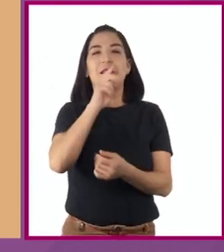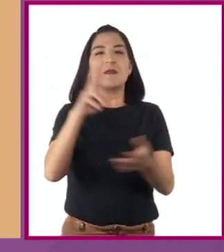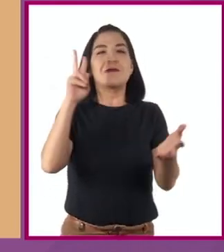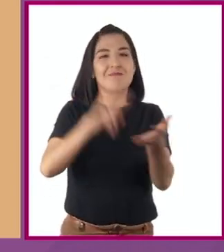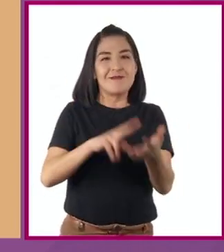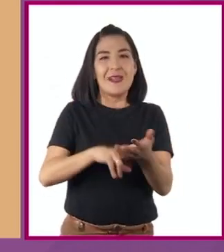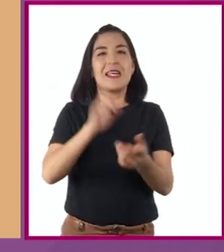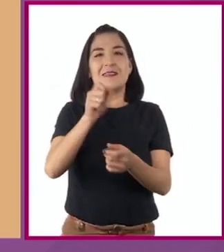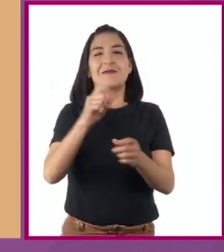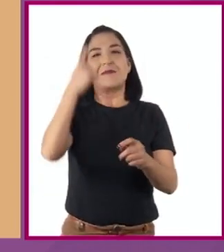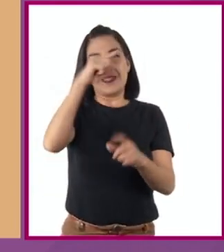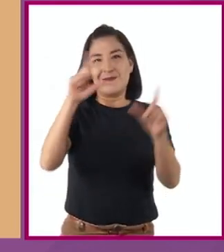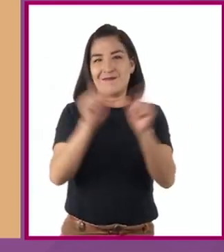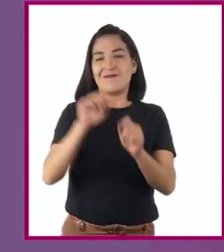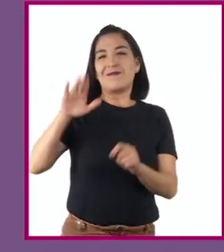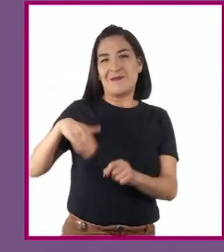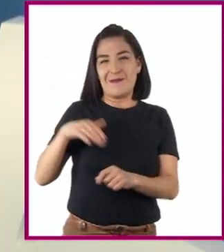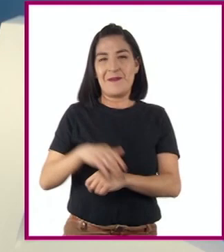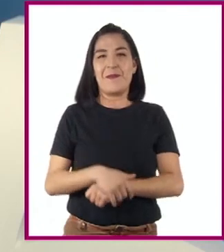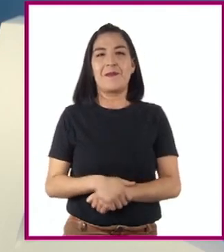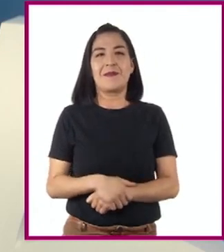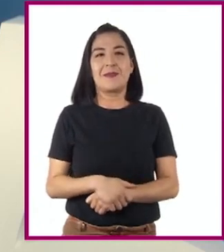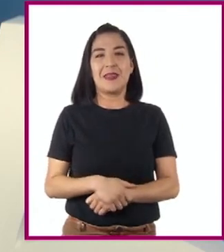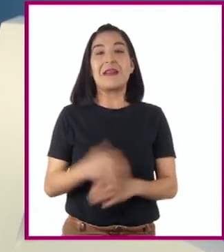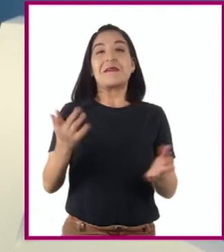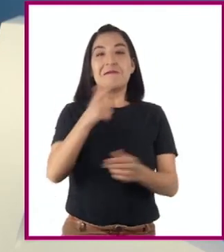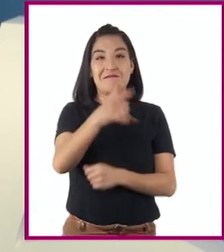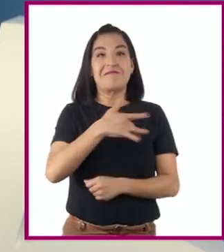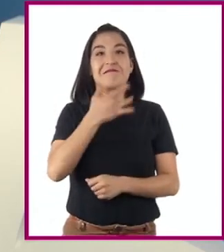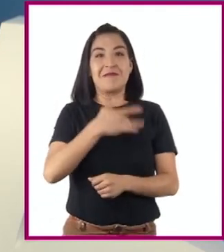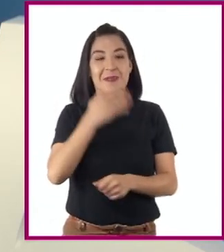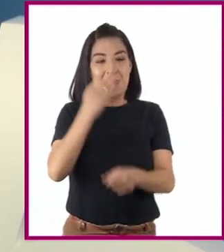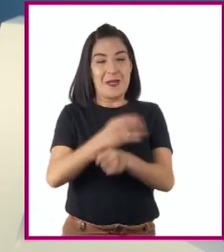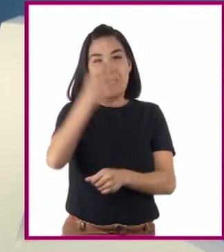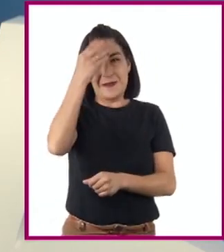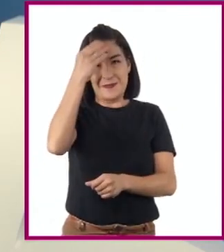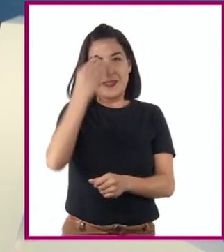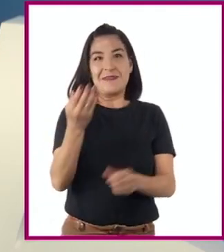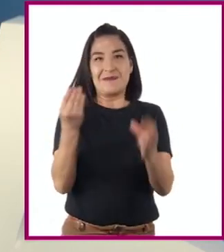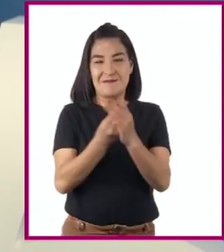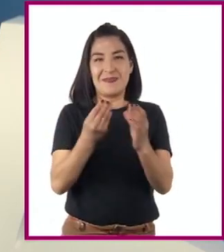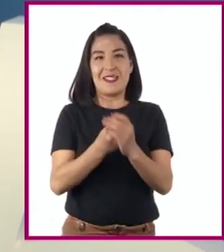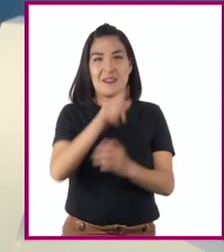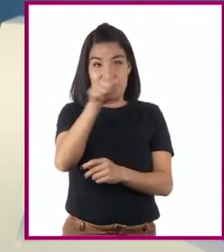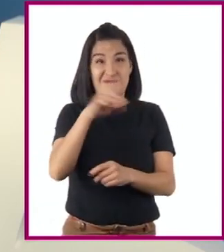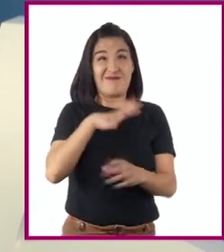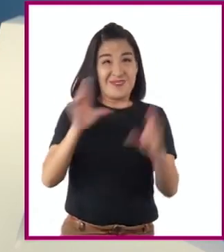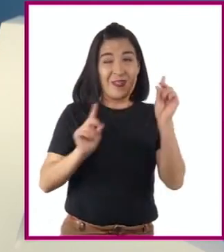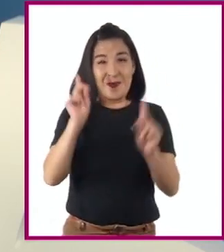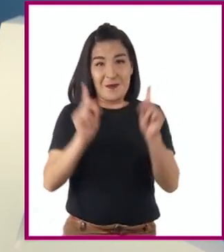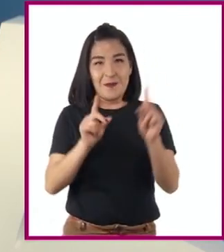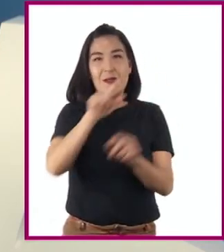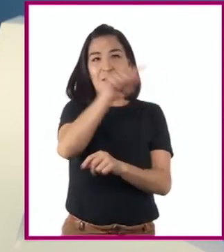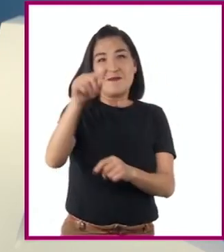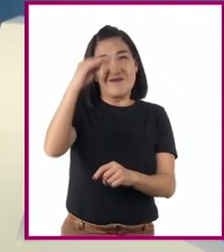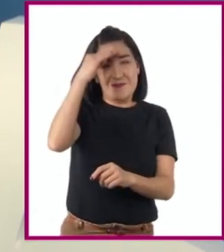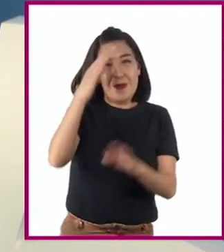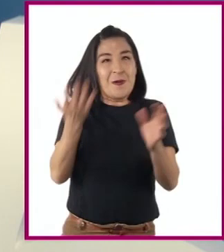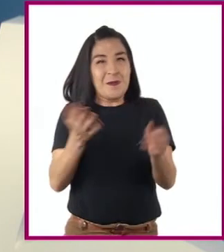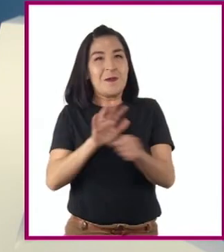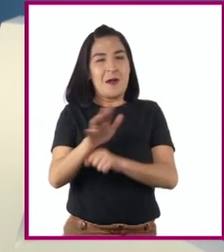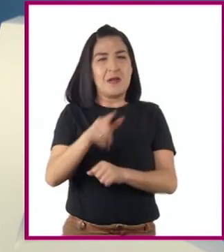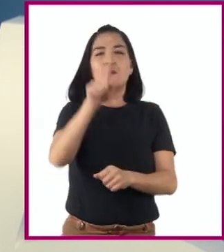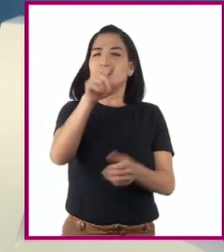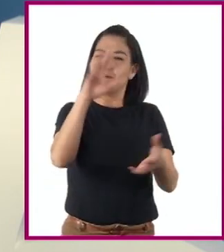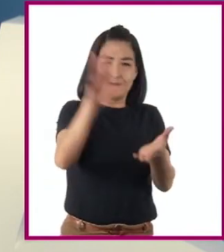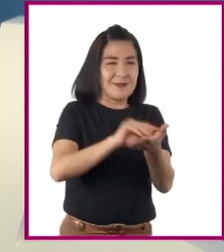validar las soluciones anteriores. ¿Qué les pareció lo que aprendimos en esta clase? ¿Tienen dudas? ¿Reflexiones?